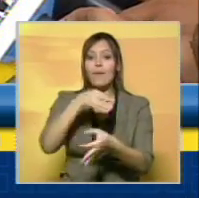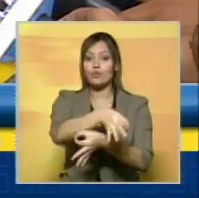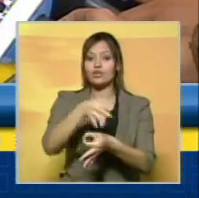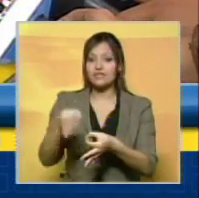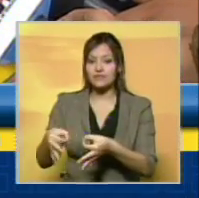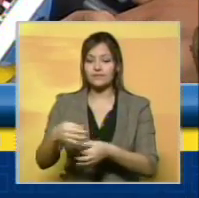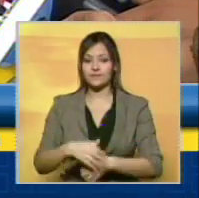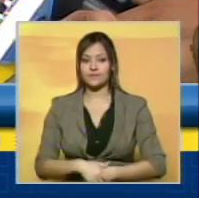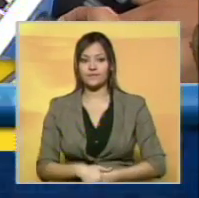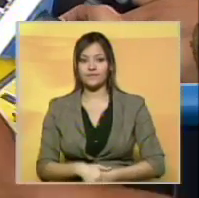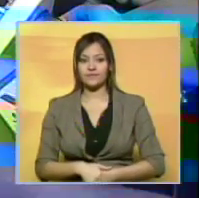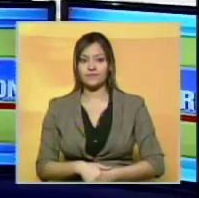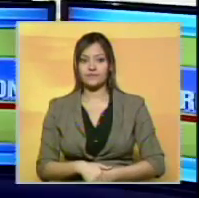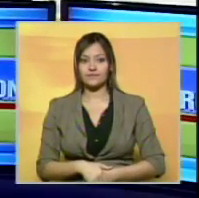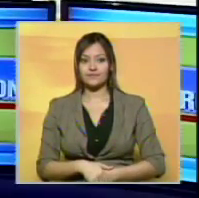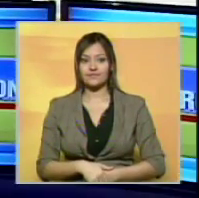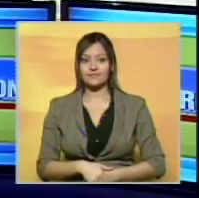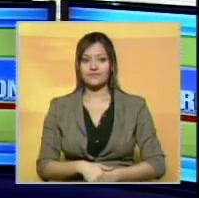Municipal.